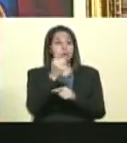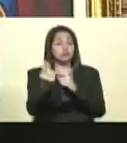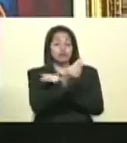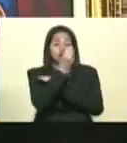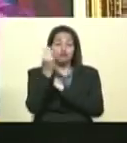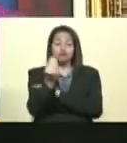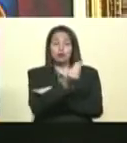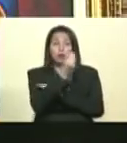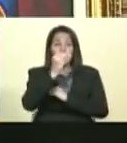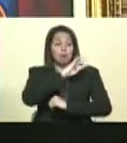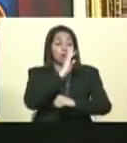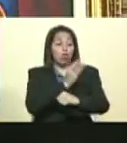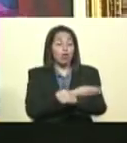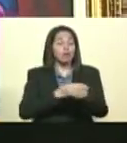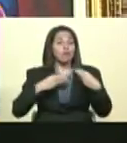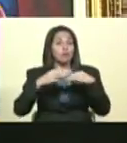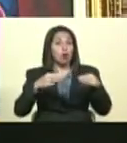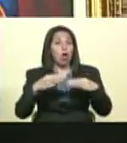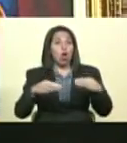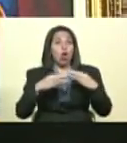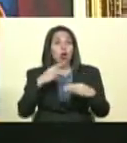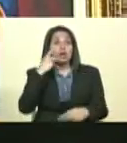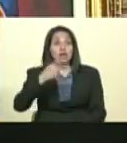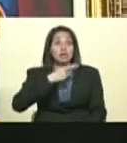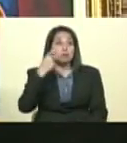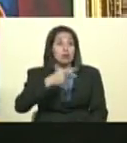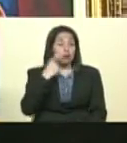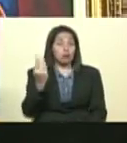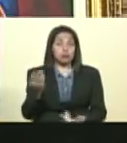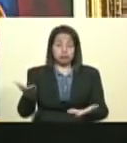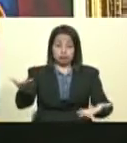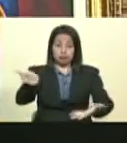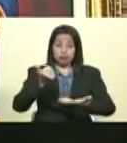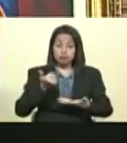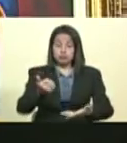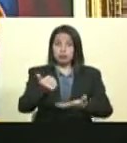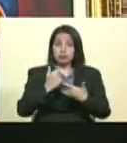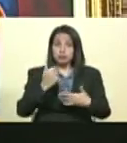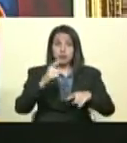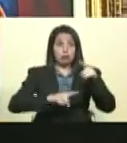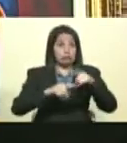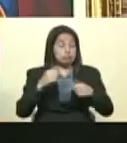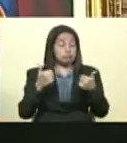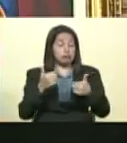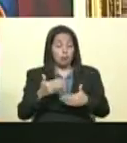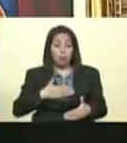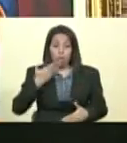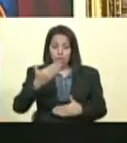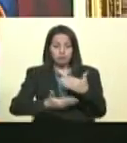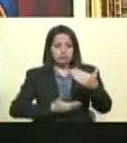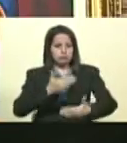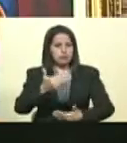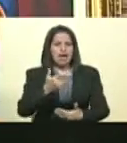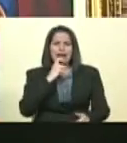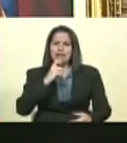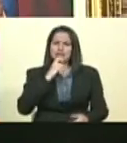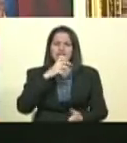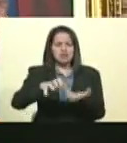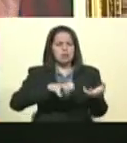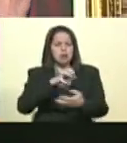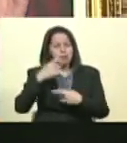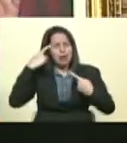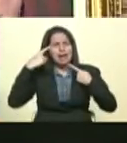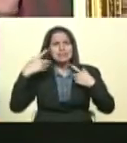poder político que se han obtenido para que podamos seguir avanzando. ¿Qué dificultades, qué problemas? Siempre va a